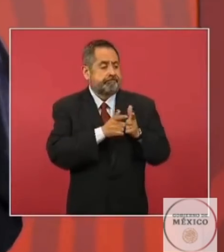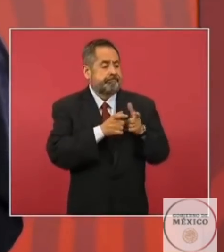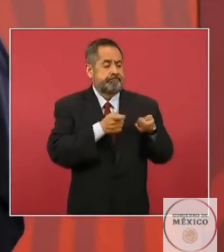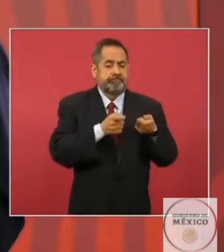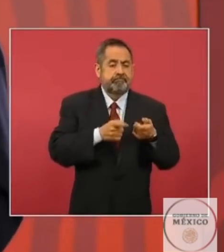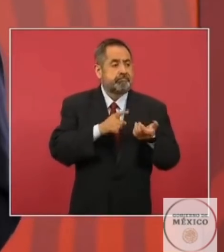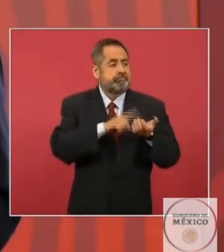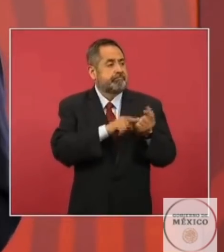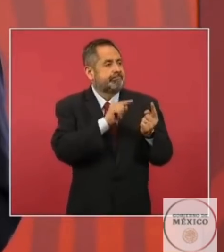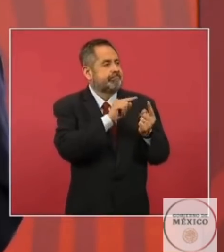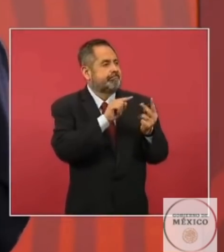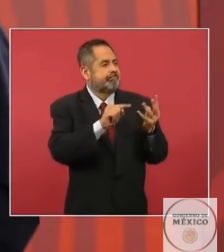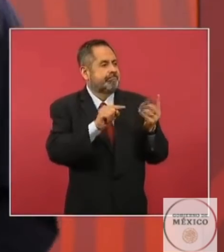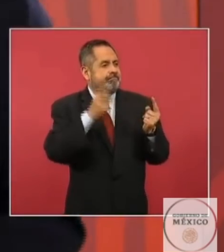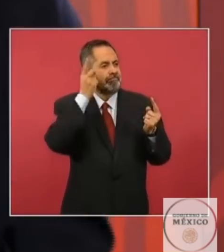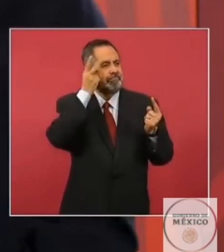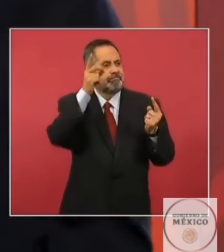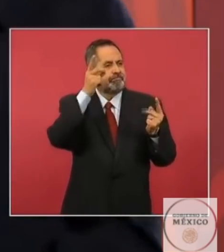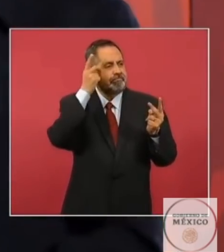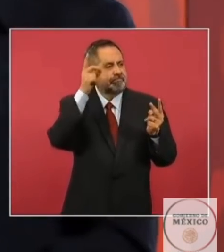habían dueños